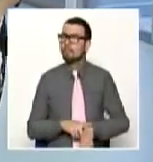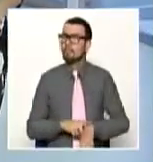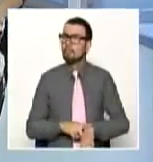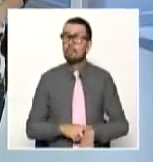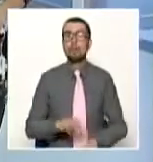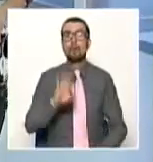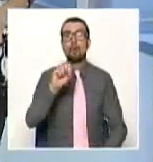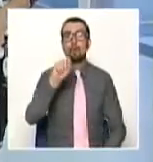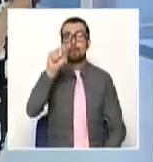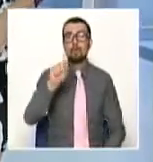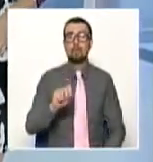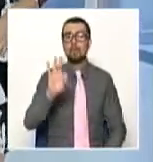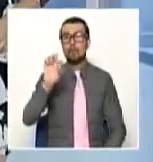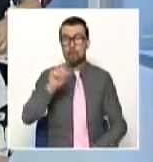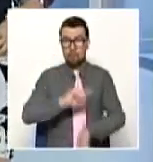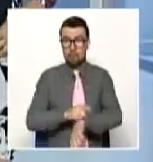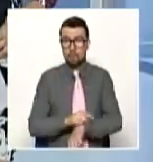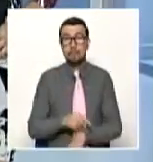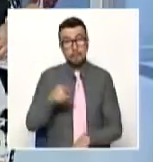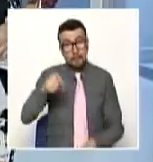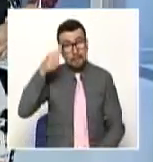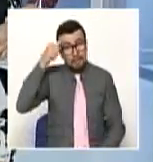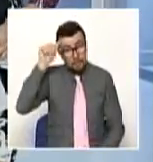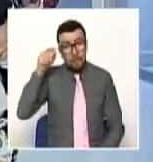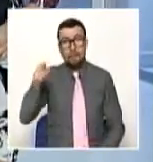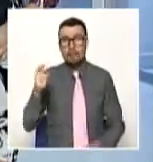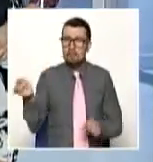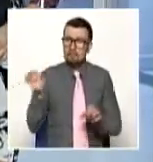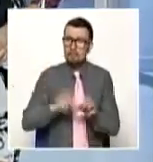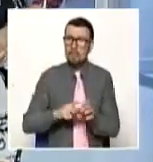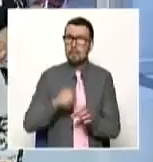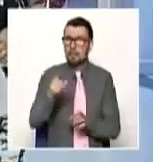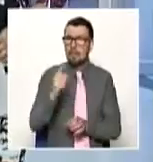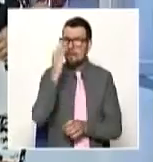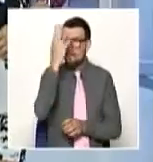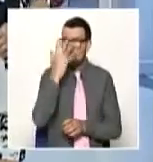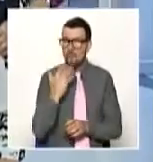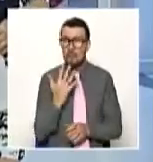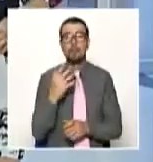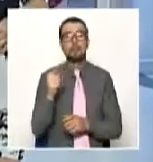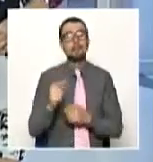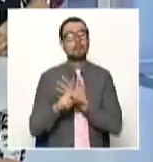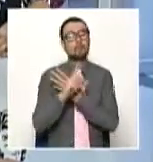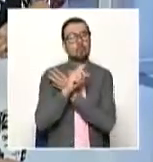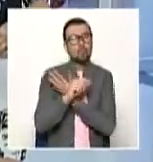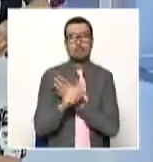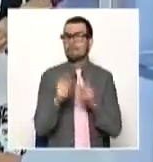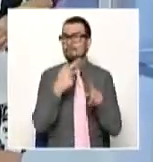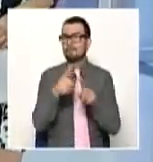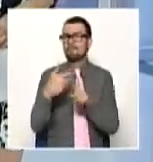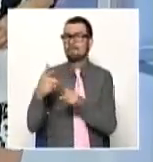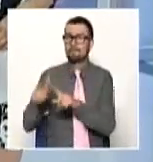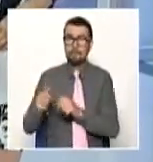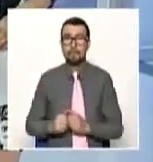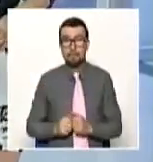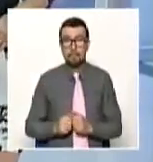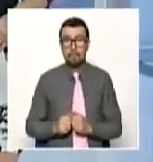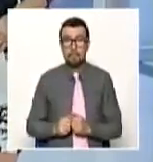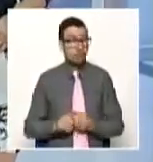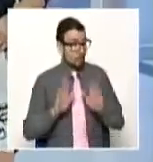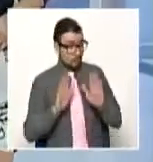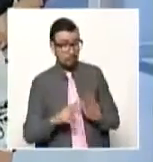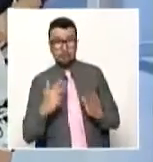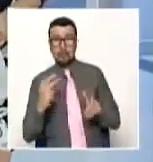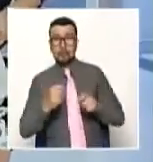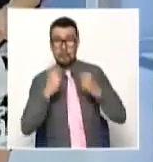8 de la noche, 8 minutos. No olvides seguirnos a través de nuestras redes sociales. Arroba Telecafé Noticias en Twitter, Telecafé Noticias en Facebook. Momento de una